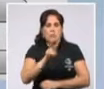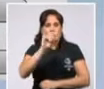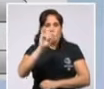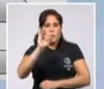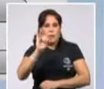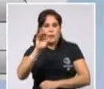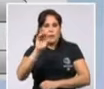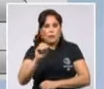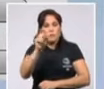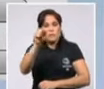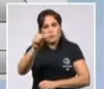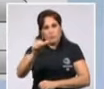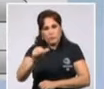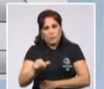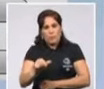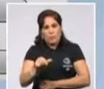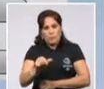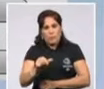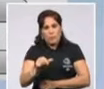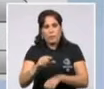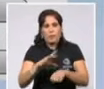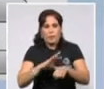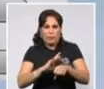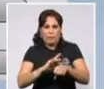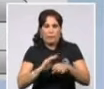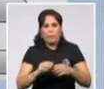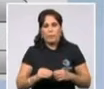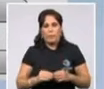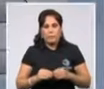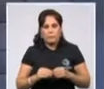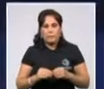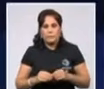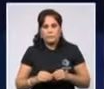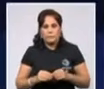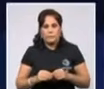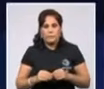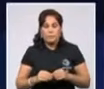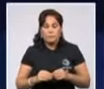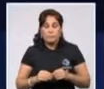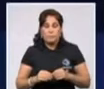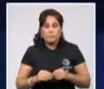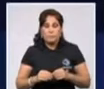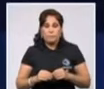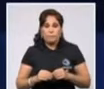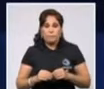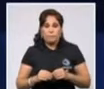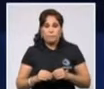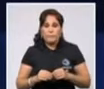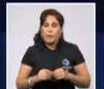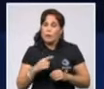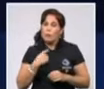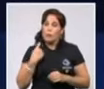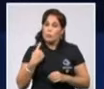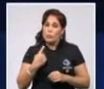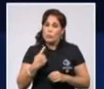5.270 personas con la enfermedad. Eso nos da un